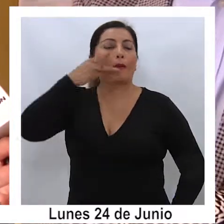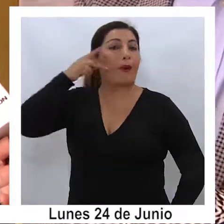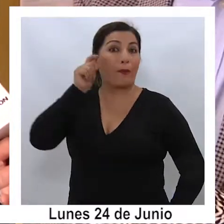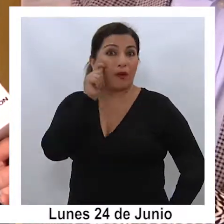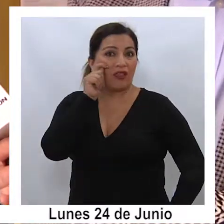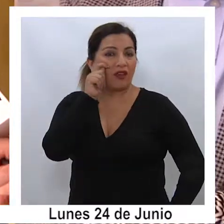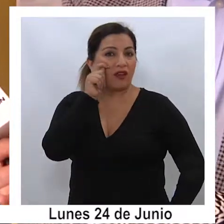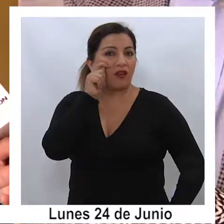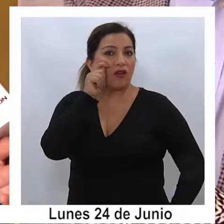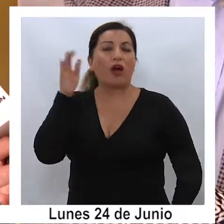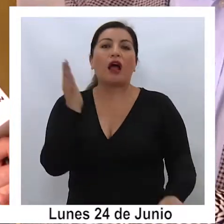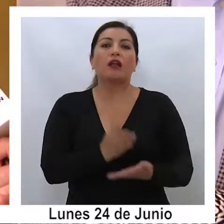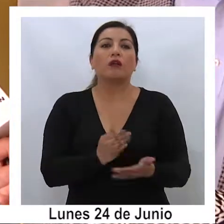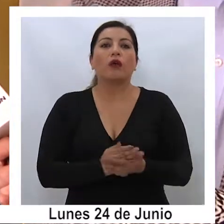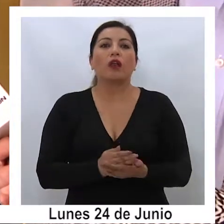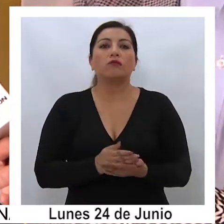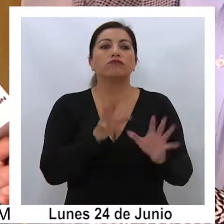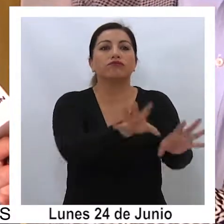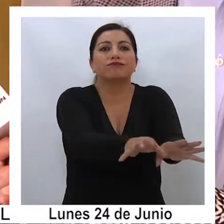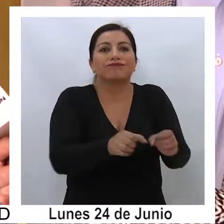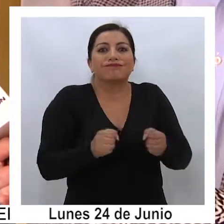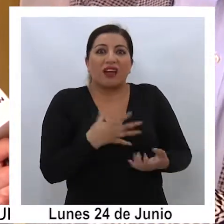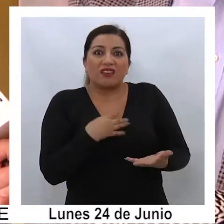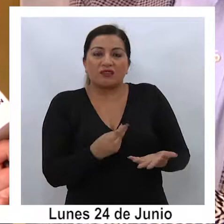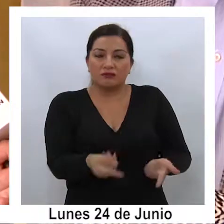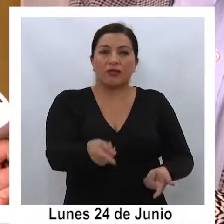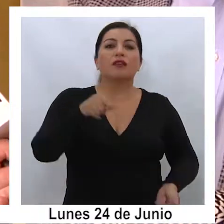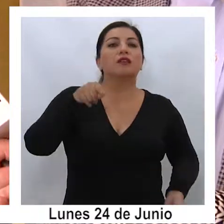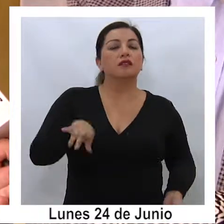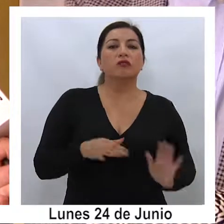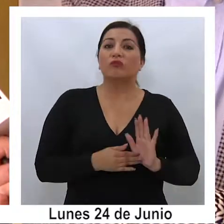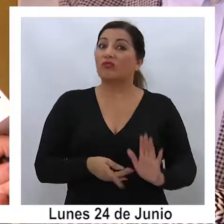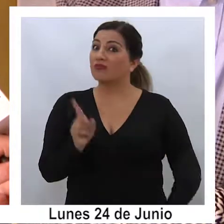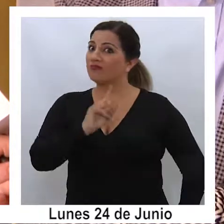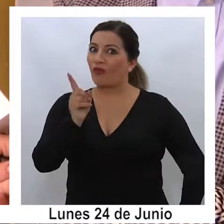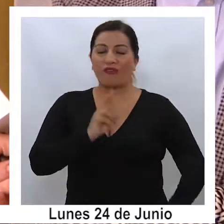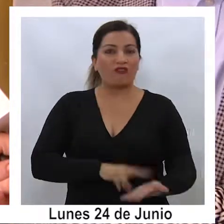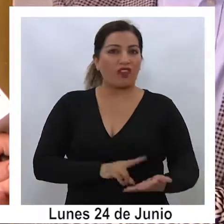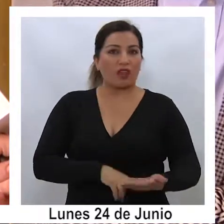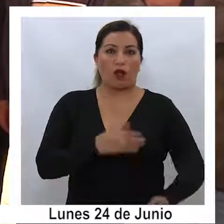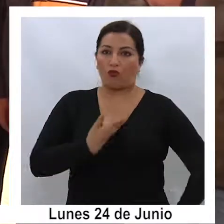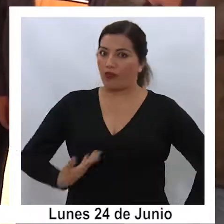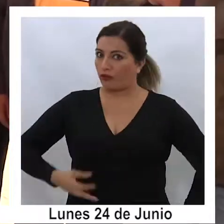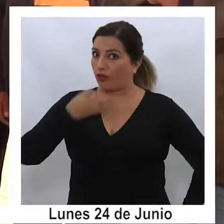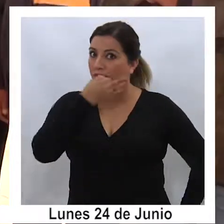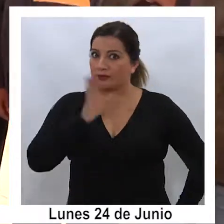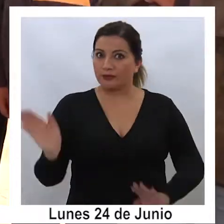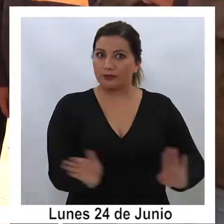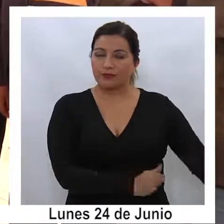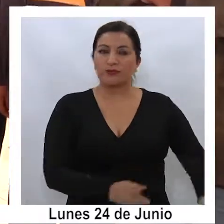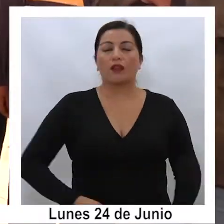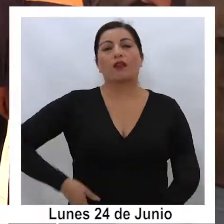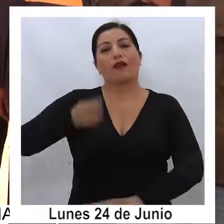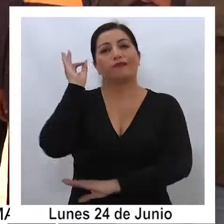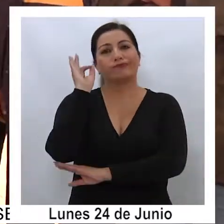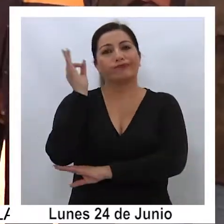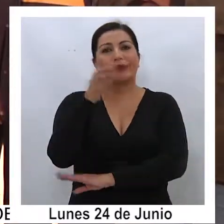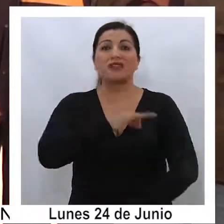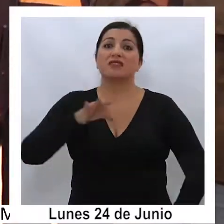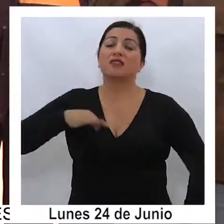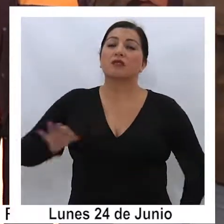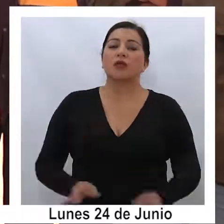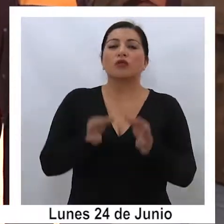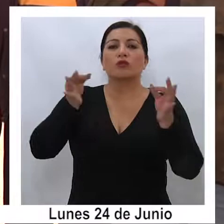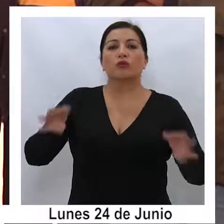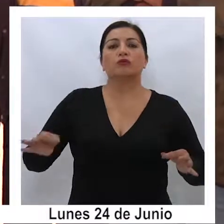retirar a sus niños o niñas de los colegios, eso demuestra que no es tan cierto lo que está diciendo el gobierno. Tras la reunión, el Seremis de